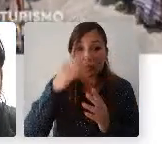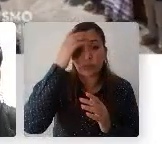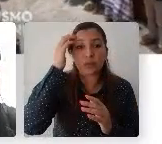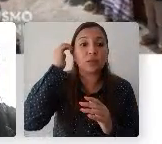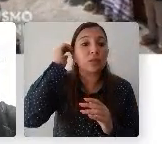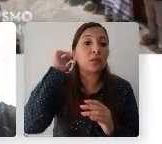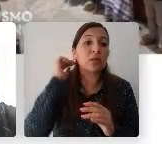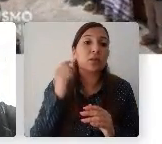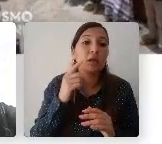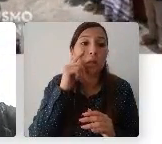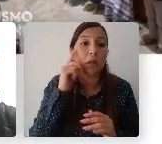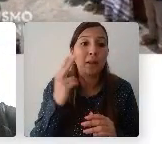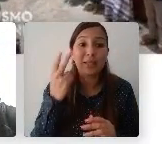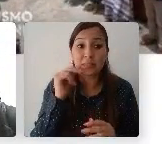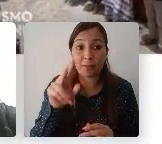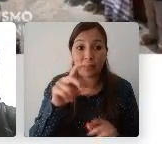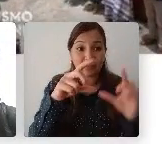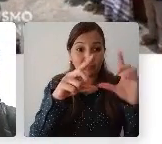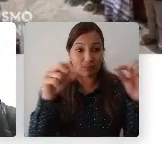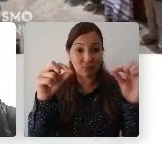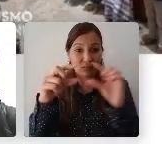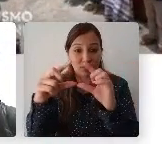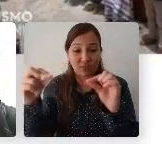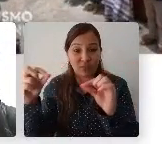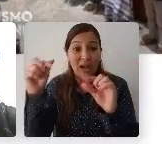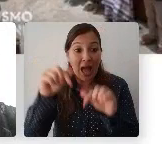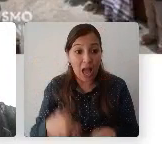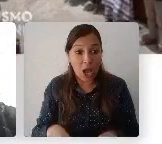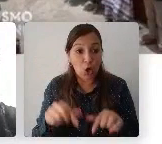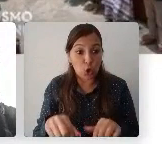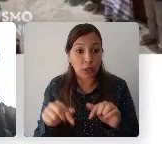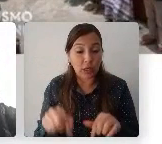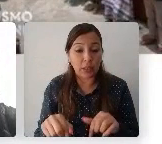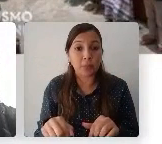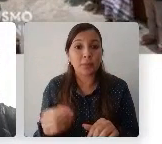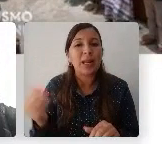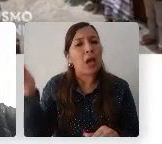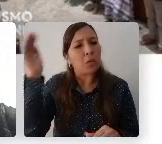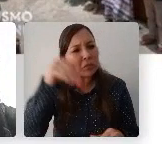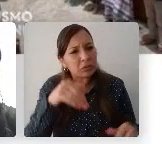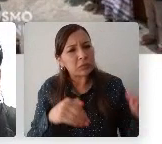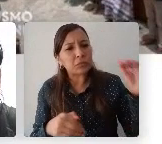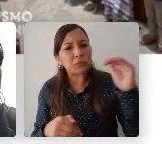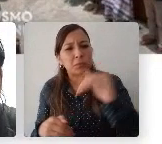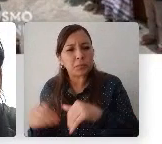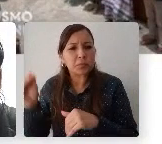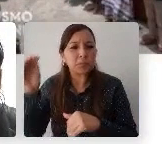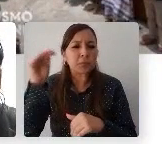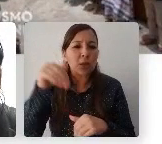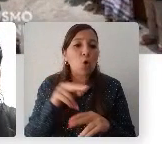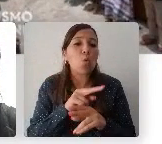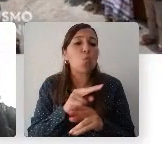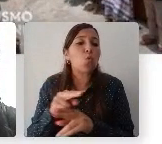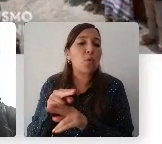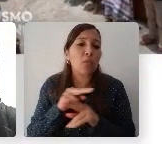y que se han visto afectados. Sin embargo, actualmente vienen aplicando las medidas de seguridad